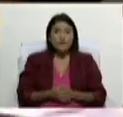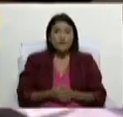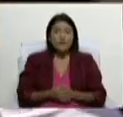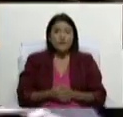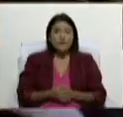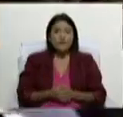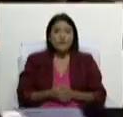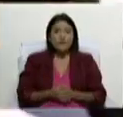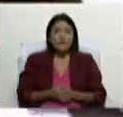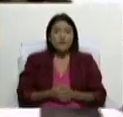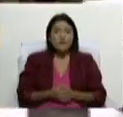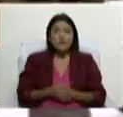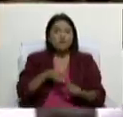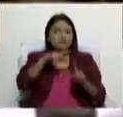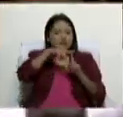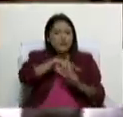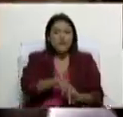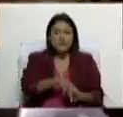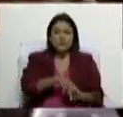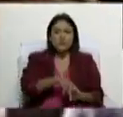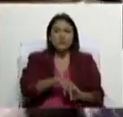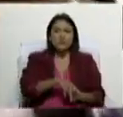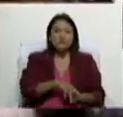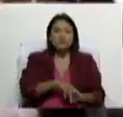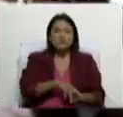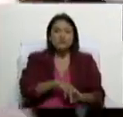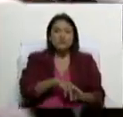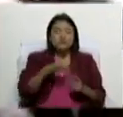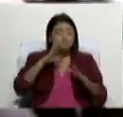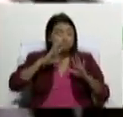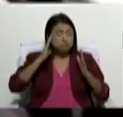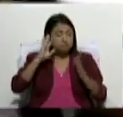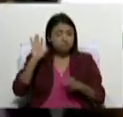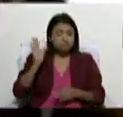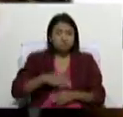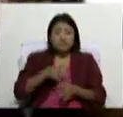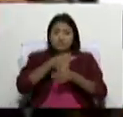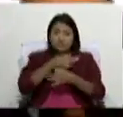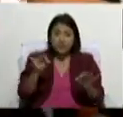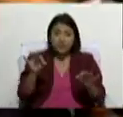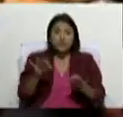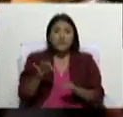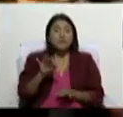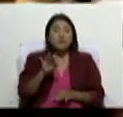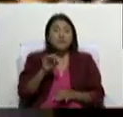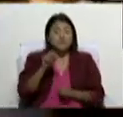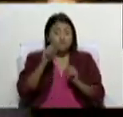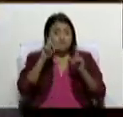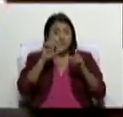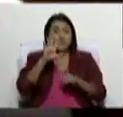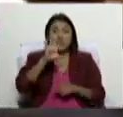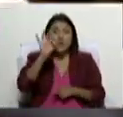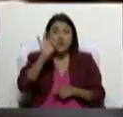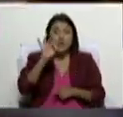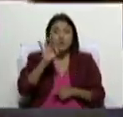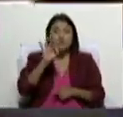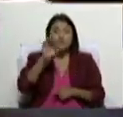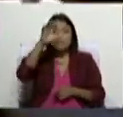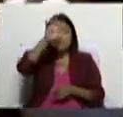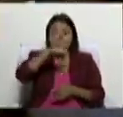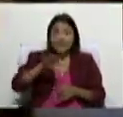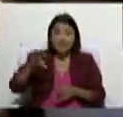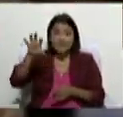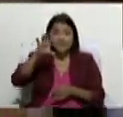de desprecio racial. Y asombrosamente, hay que decirlo, 50 países del mundo votaron a favor de